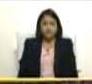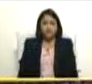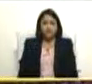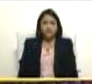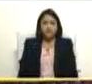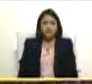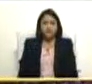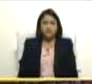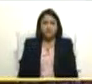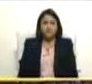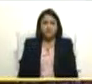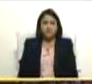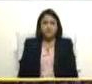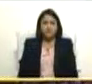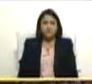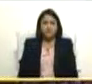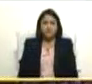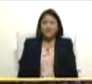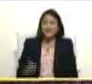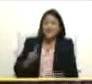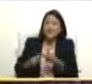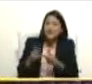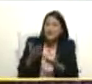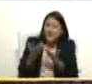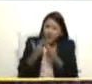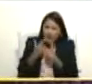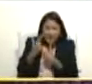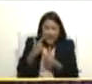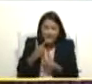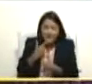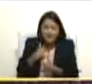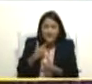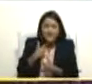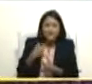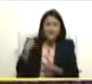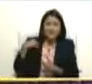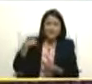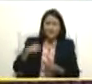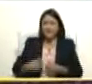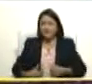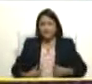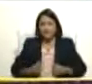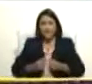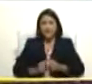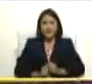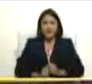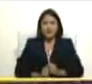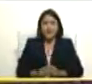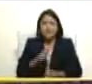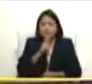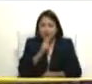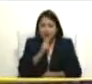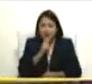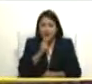Escribe por aquí, Silvia, si le me está soplando algo de... Dime por aquí, mándame una nota de voz, Silvia.